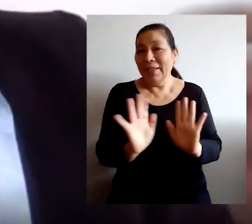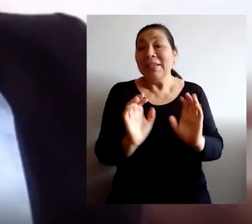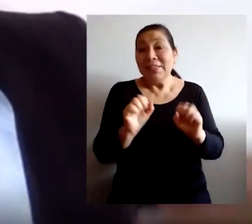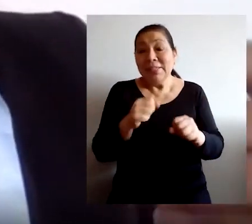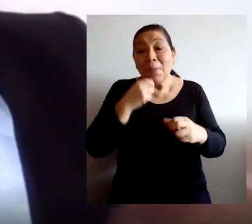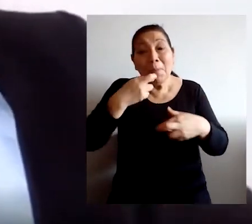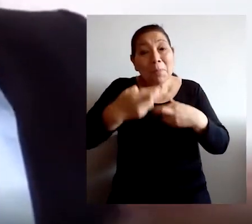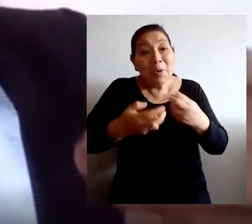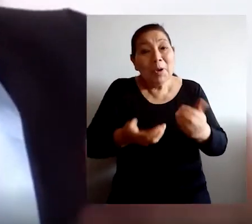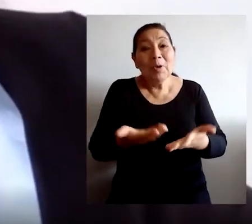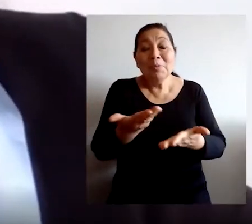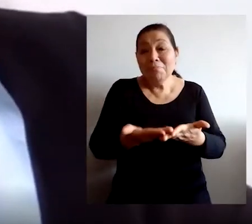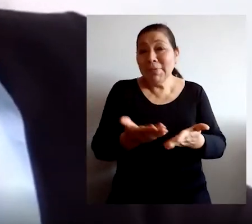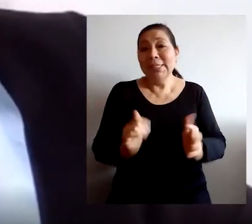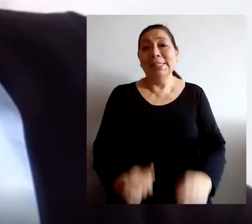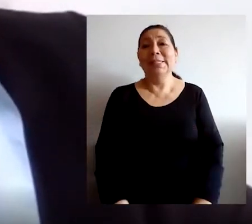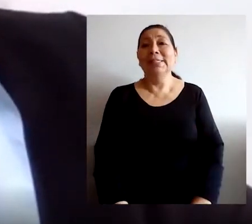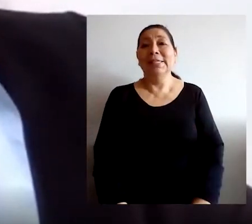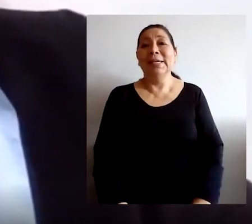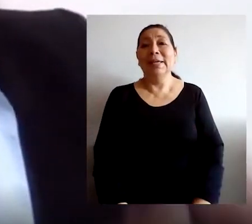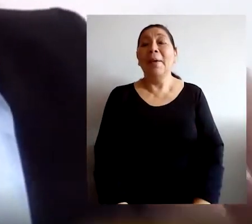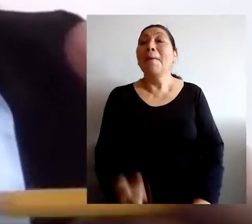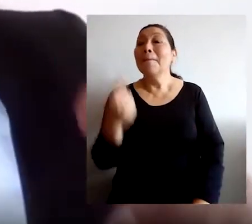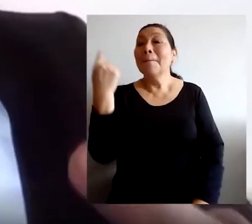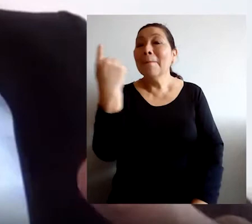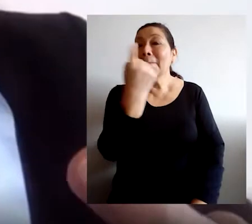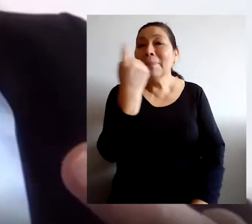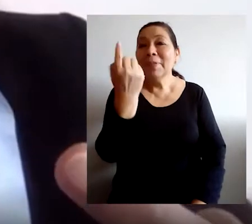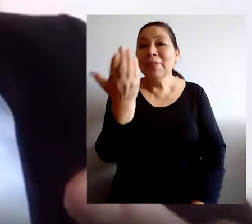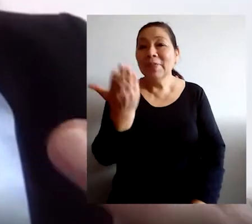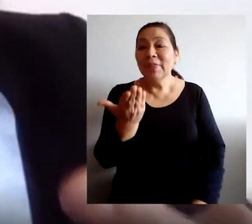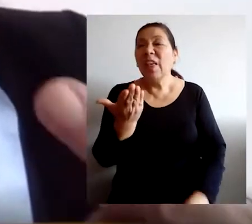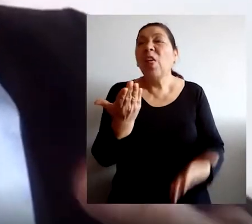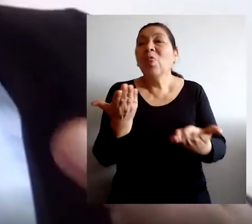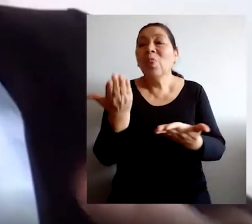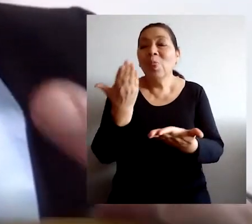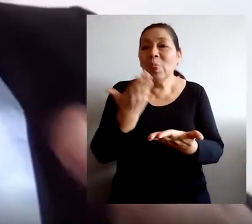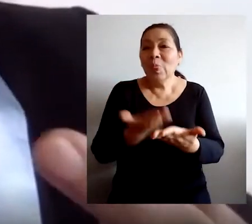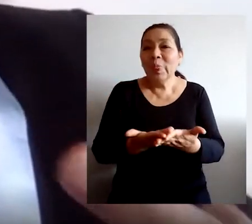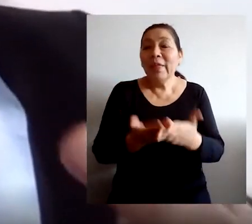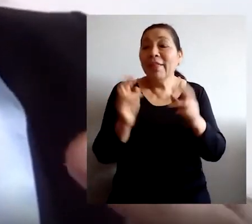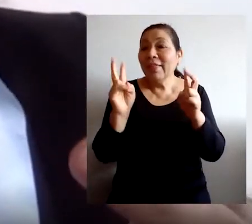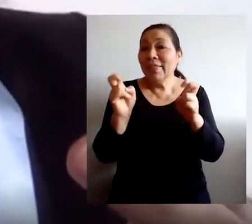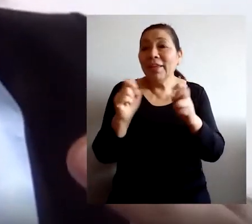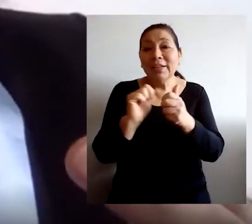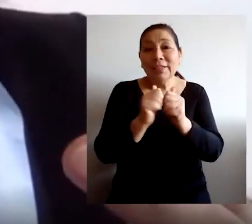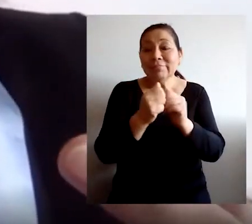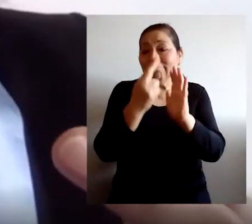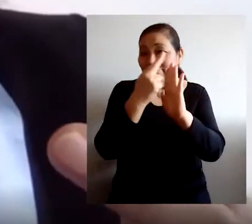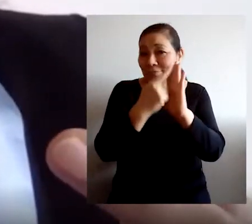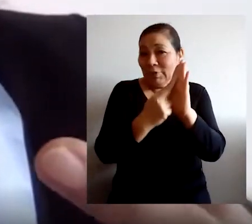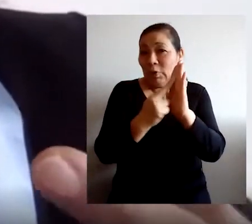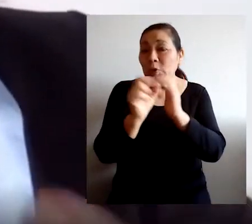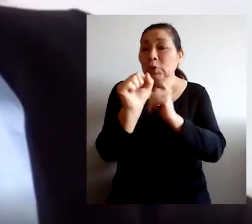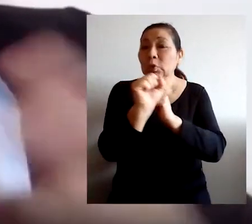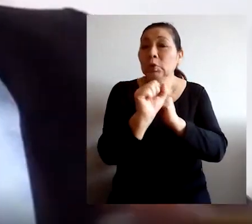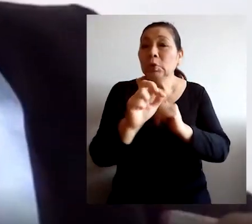Si fuera un proceso primigenio, primero, donde se discute el tema de la resolución